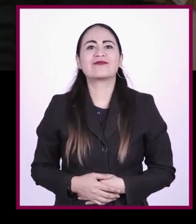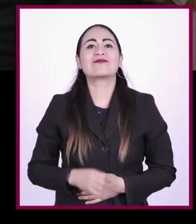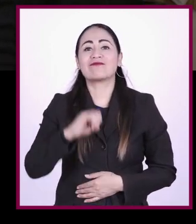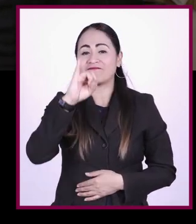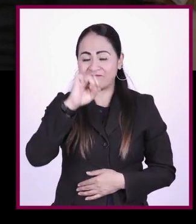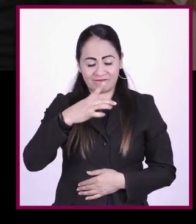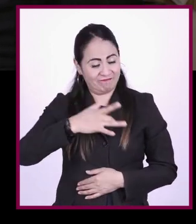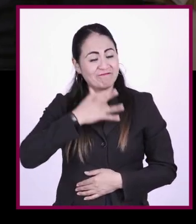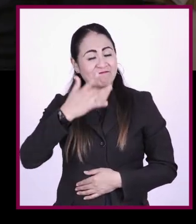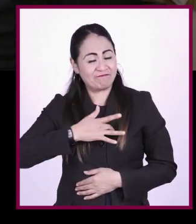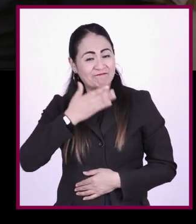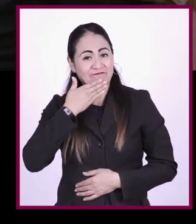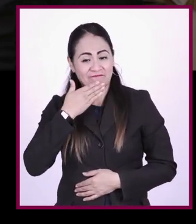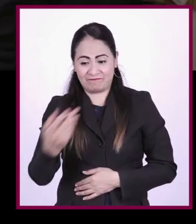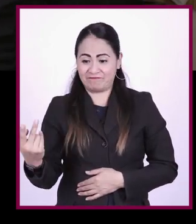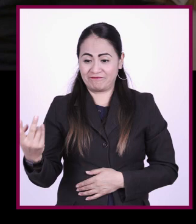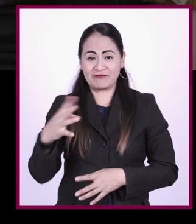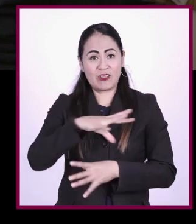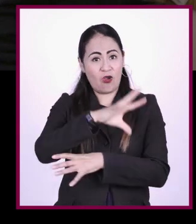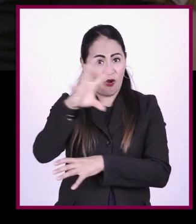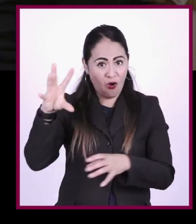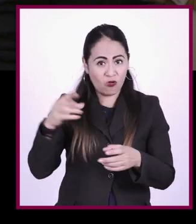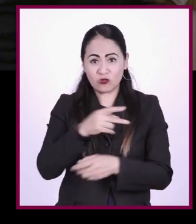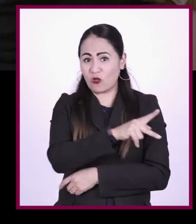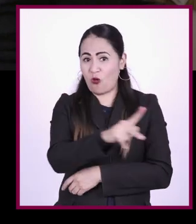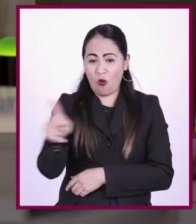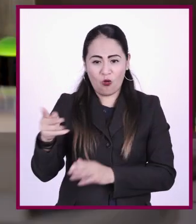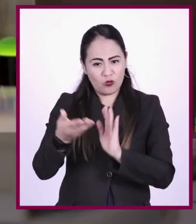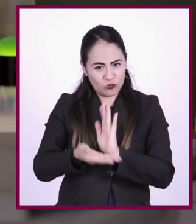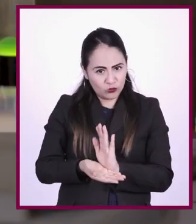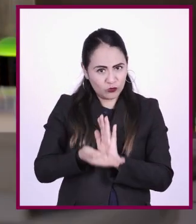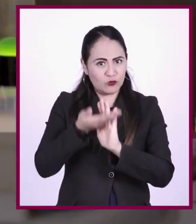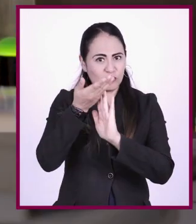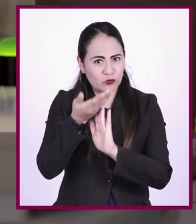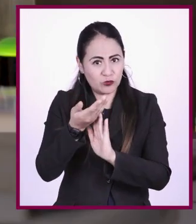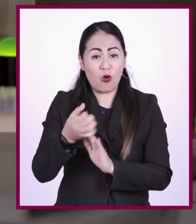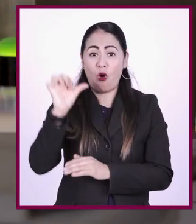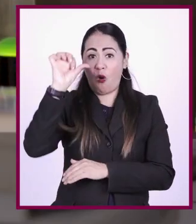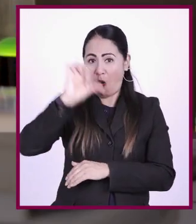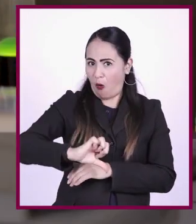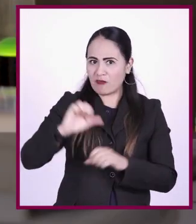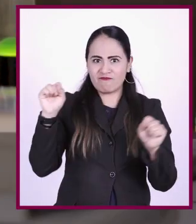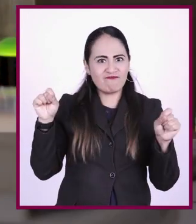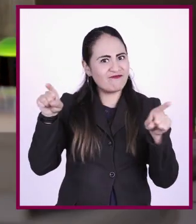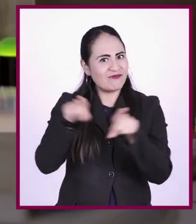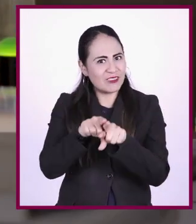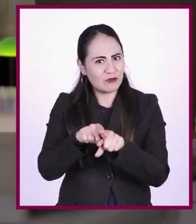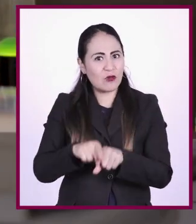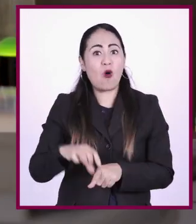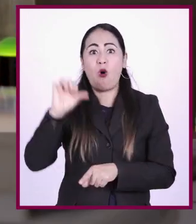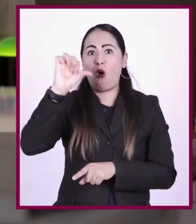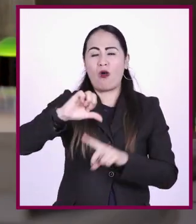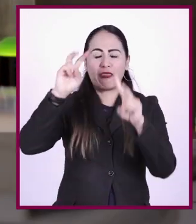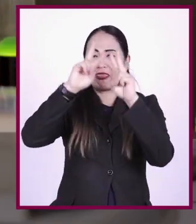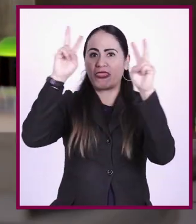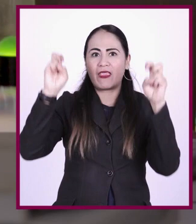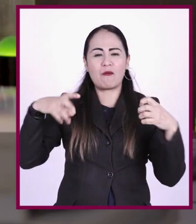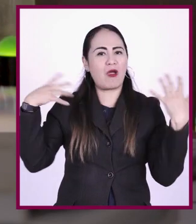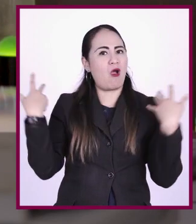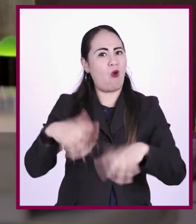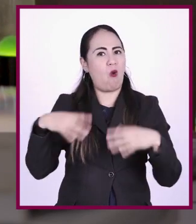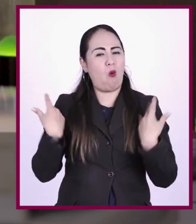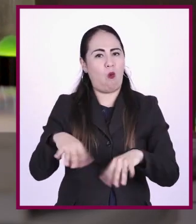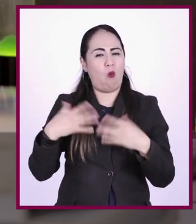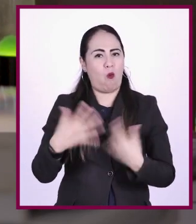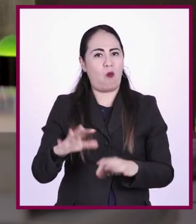Confirmo, se siente chido crecer junto a ustedes, chicas y chicos. En serio, este día no será la excepción. El tema de hoy les va a volar la cabeza